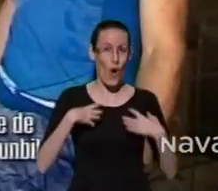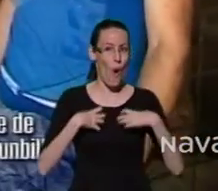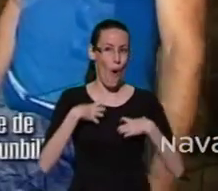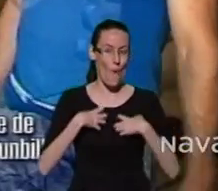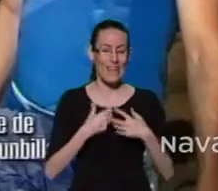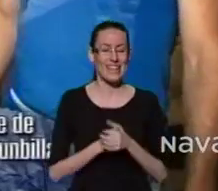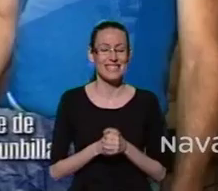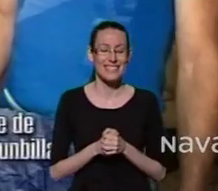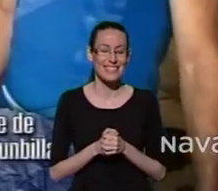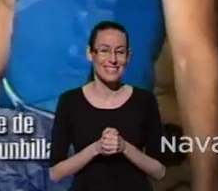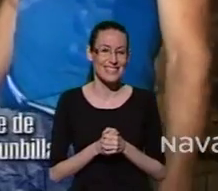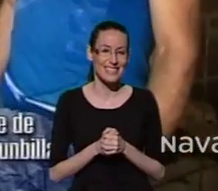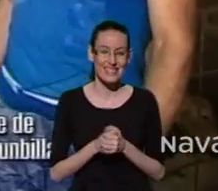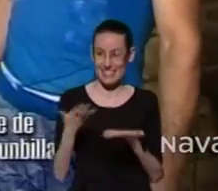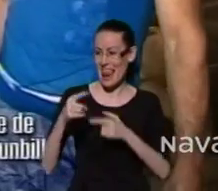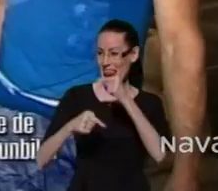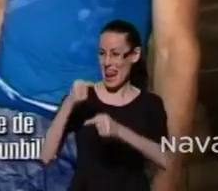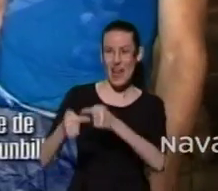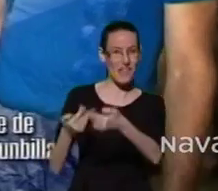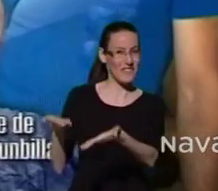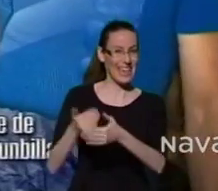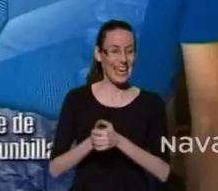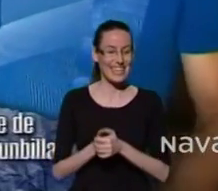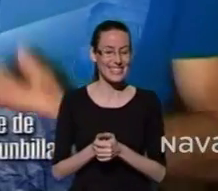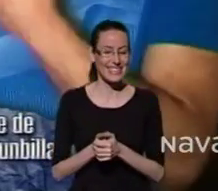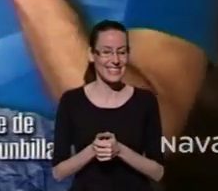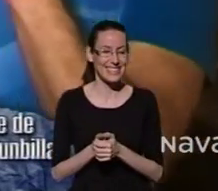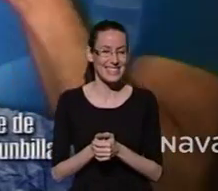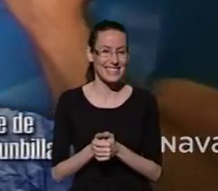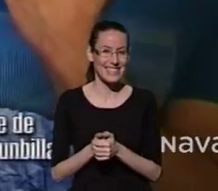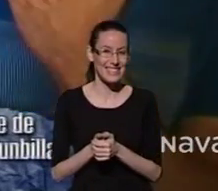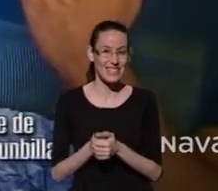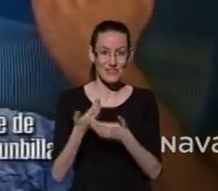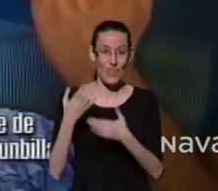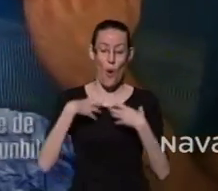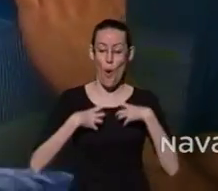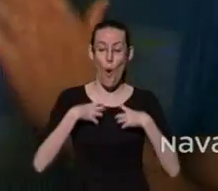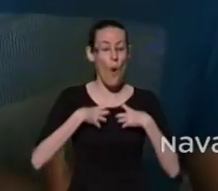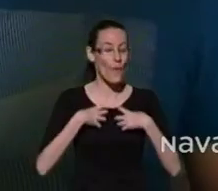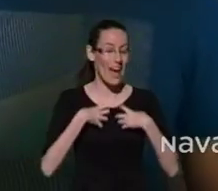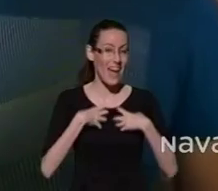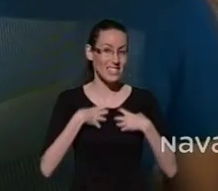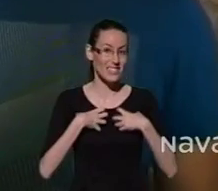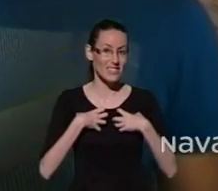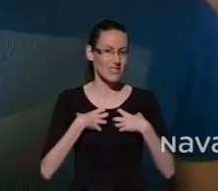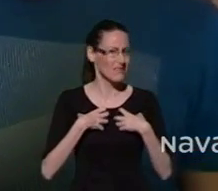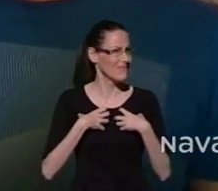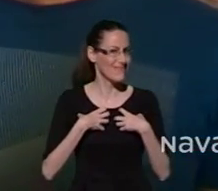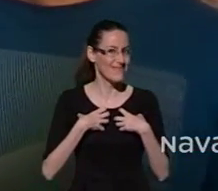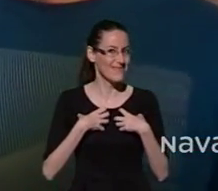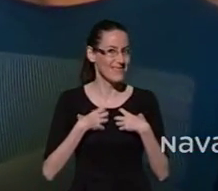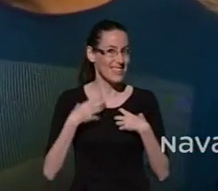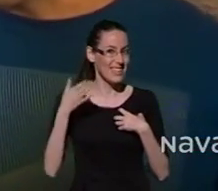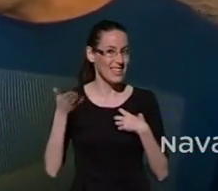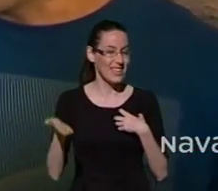Aquí estamos. Aquí está la familia, digamos. Pues aquí tenemos a las ovejas. Que estas ovejas lo que hacemos es, se